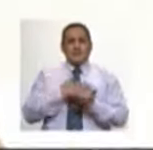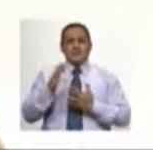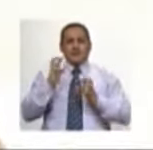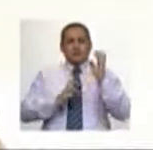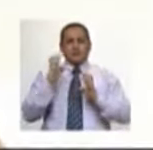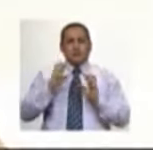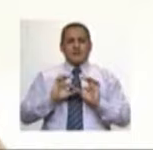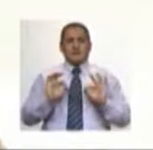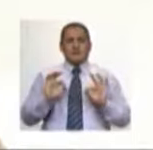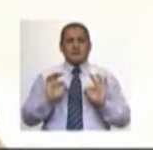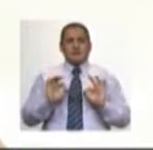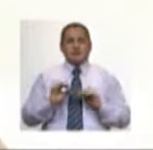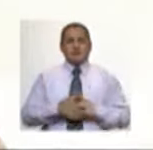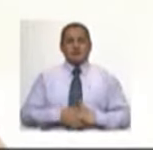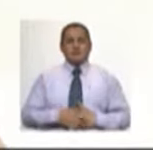ha sido